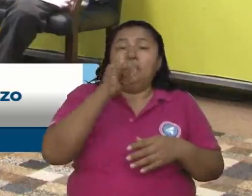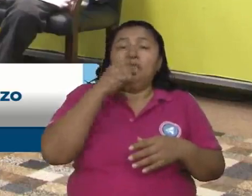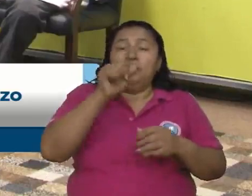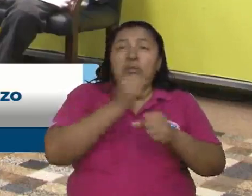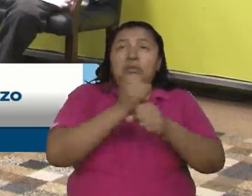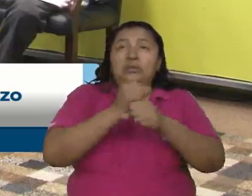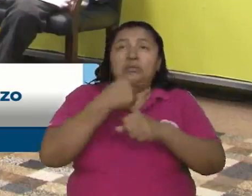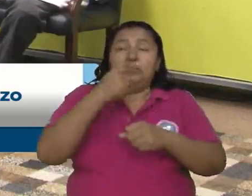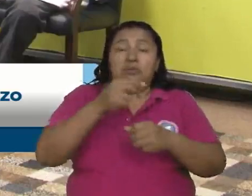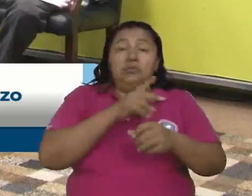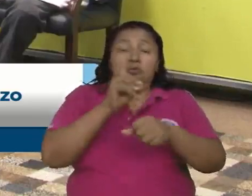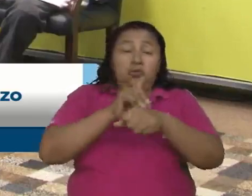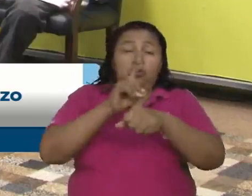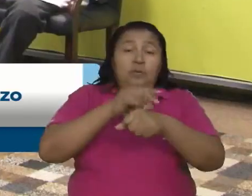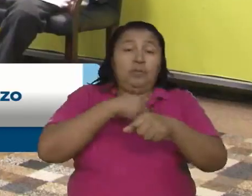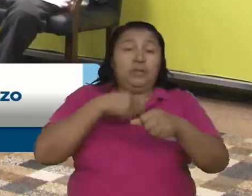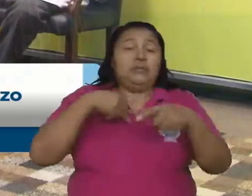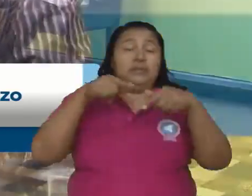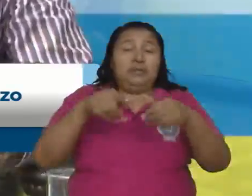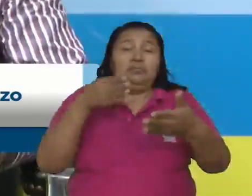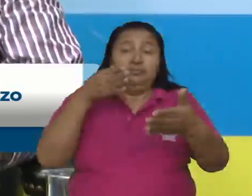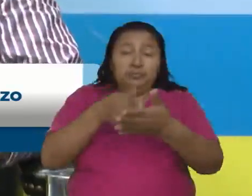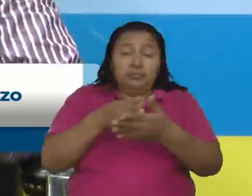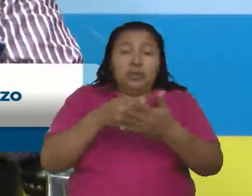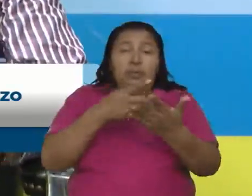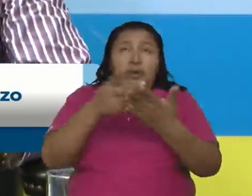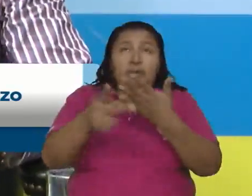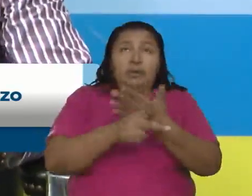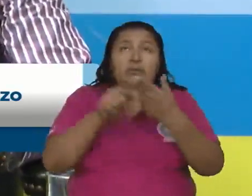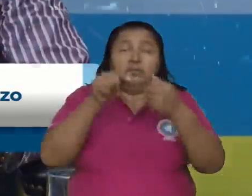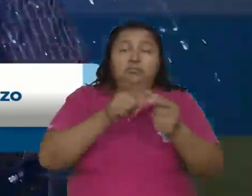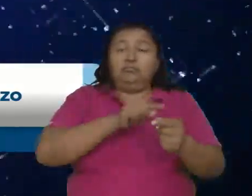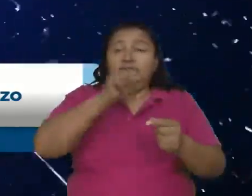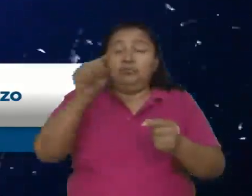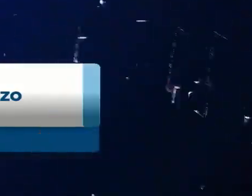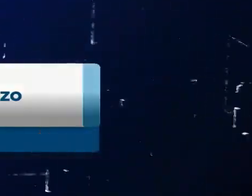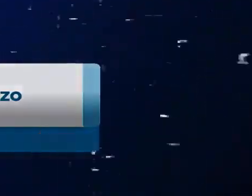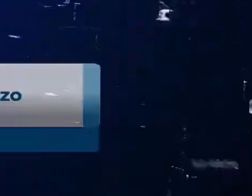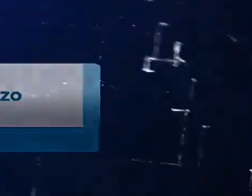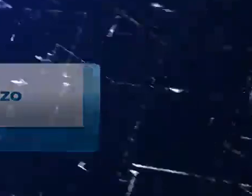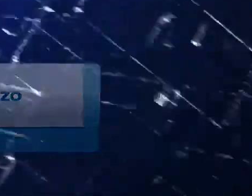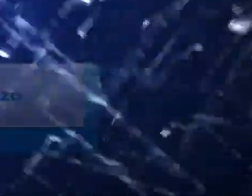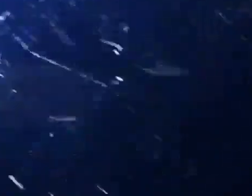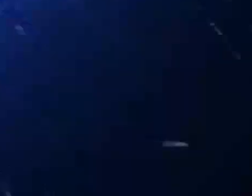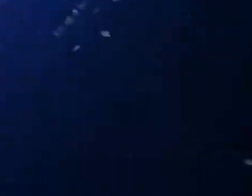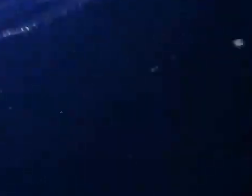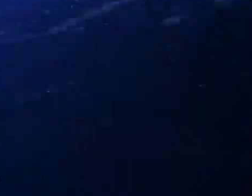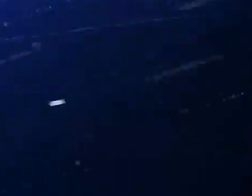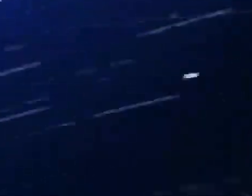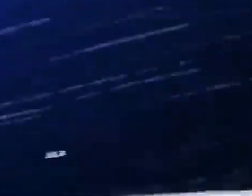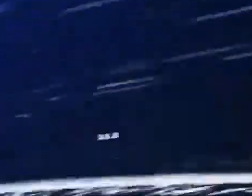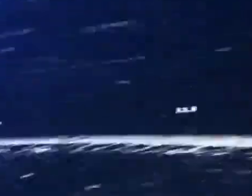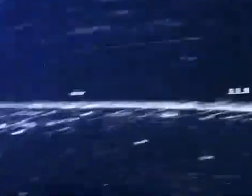Ok. Doctor, vamos a hacer una pausa en nuestro programa. Nos vamos a trasladar la señal hasta el...